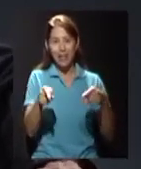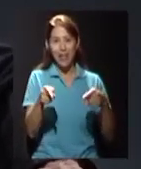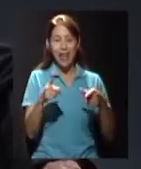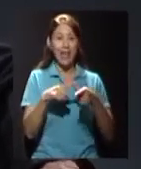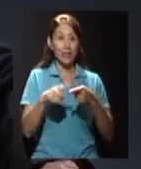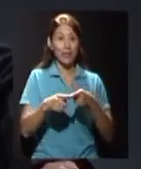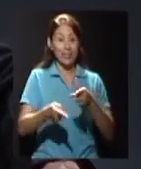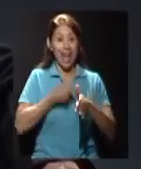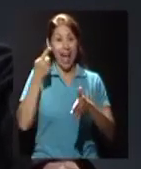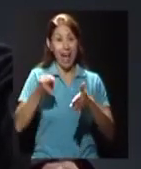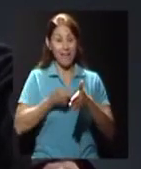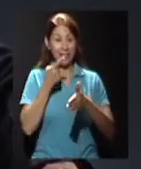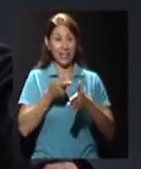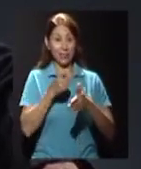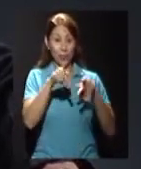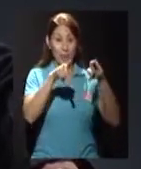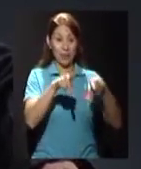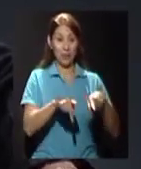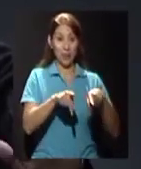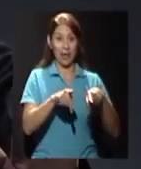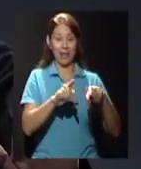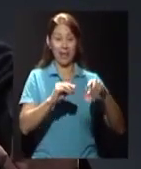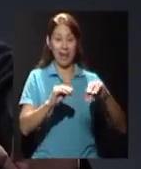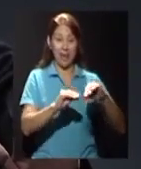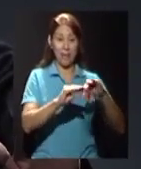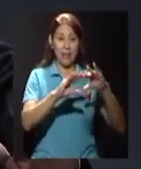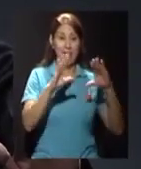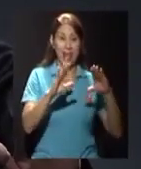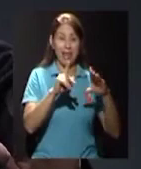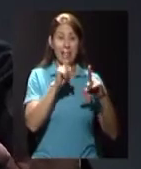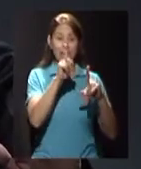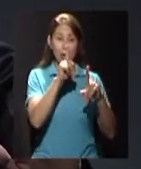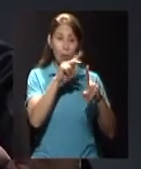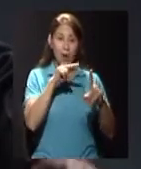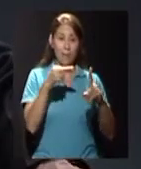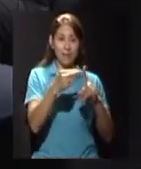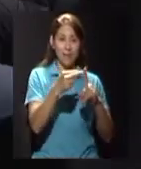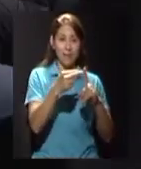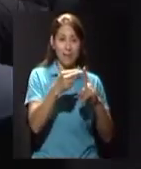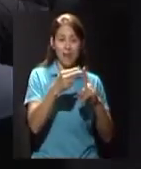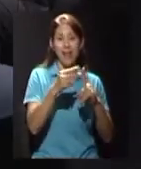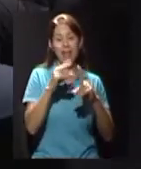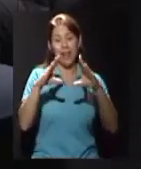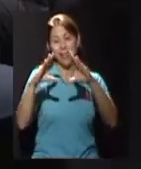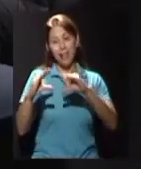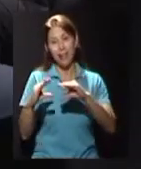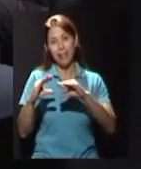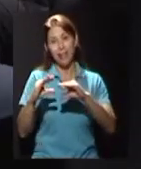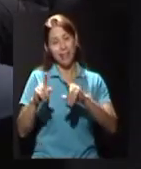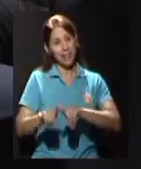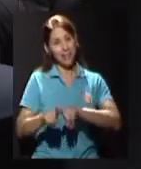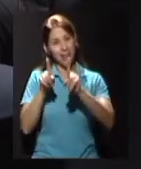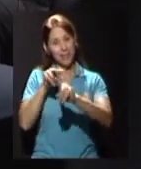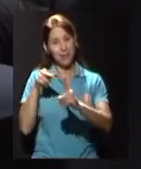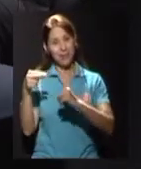color en la tarde tiene el otro eso puede ser ventaja o desventaja pero así es y